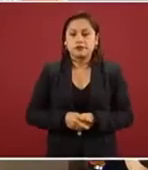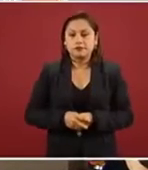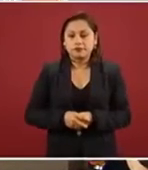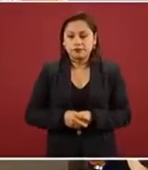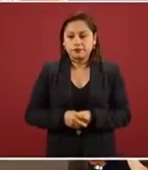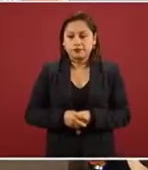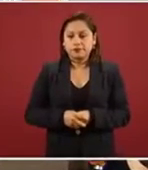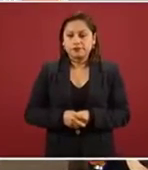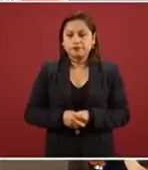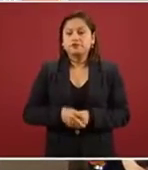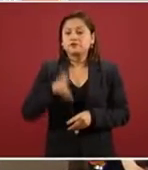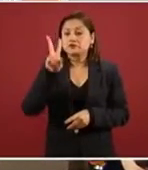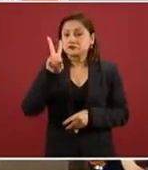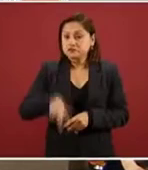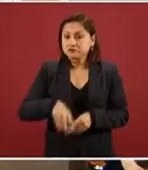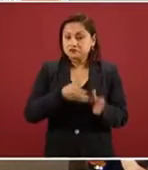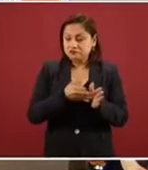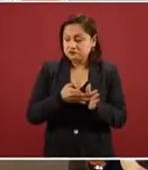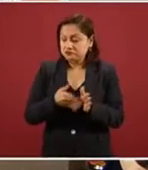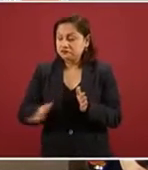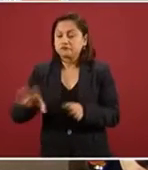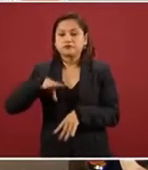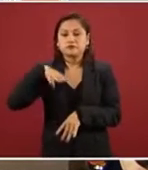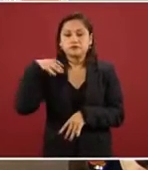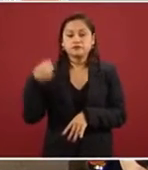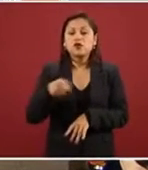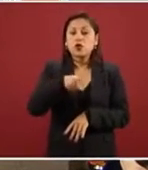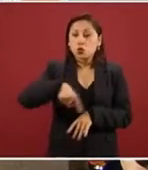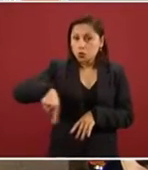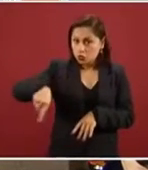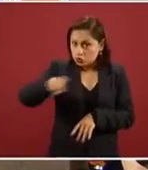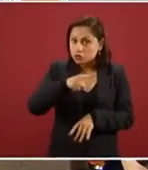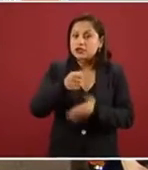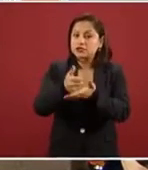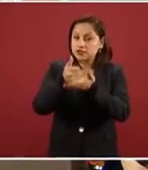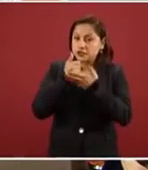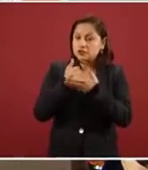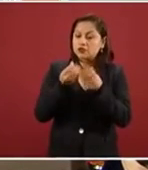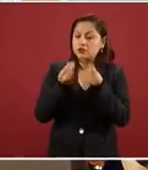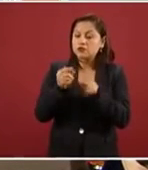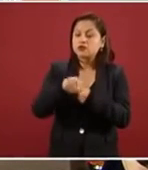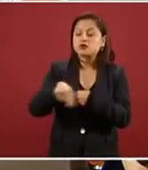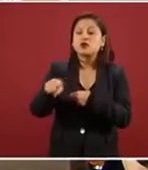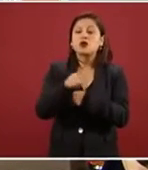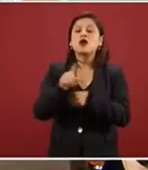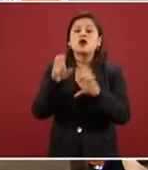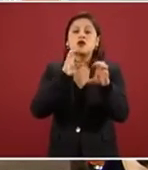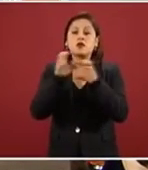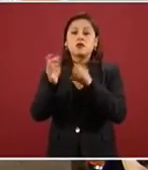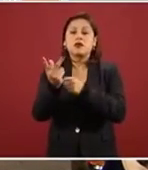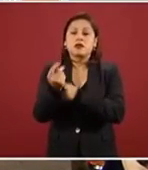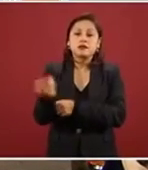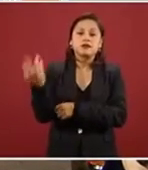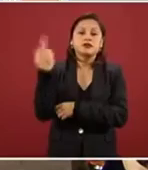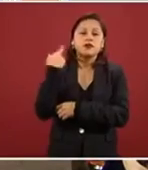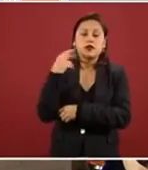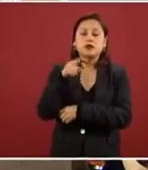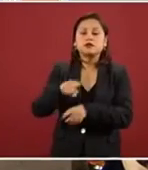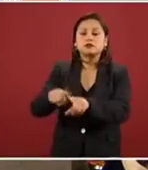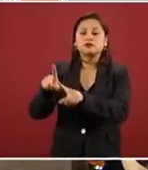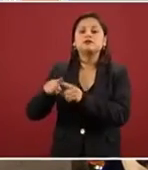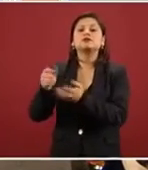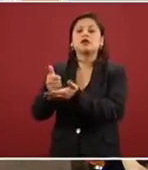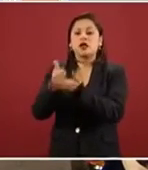Un esfuerzo muy importante del cual ustedes son aliados, porque los medios de comunicación son integrantes del Sistema